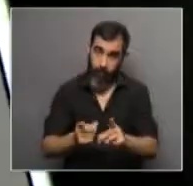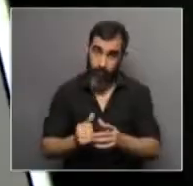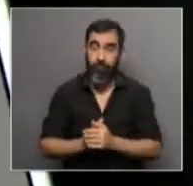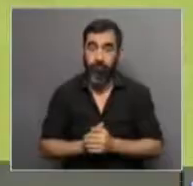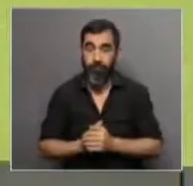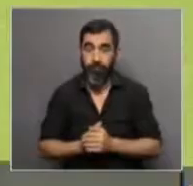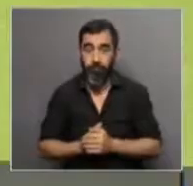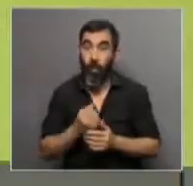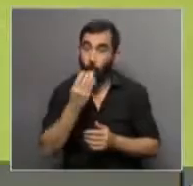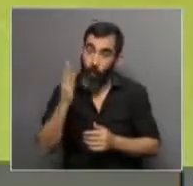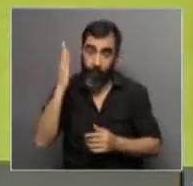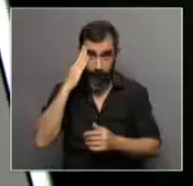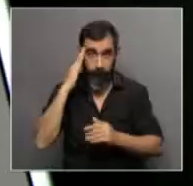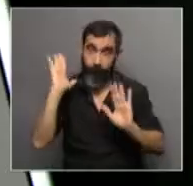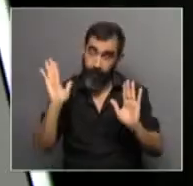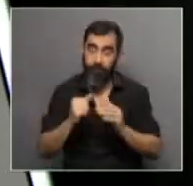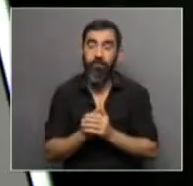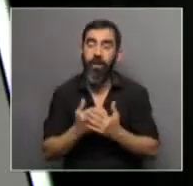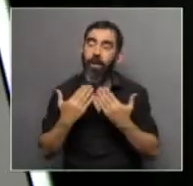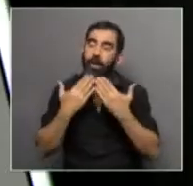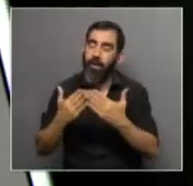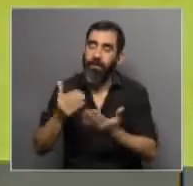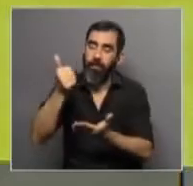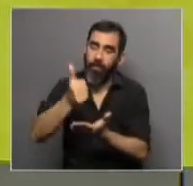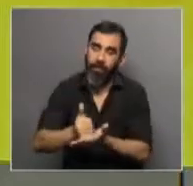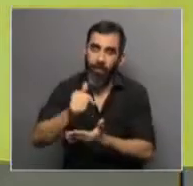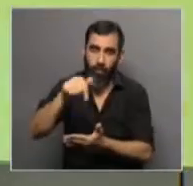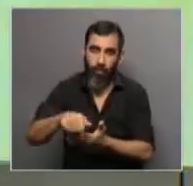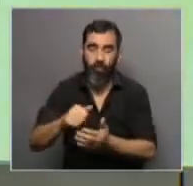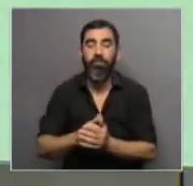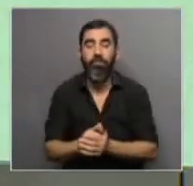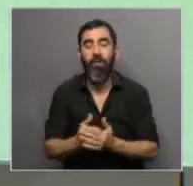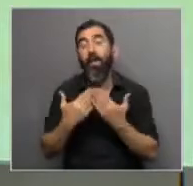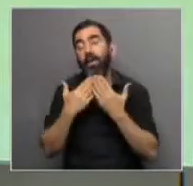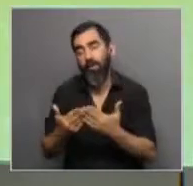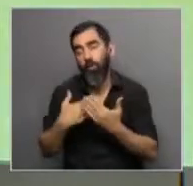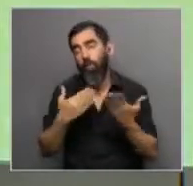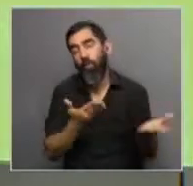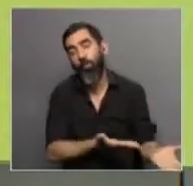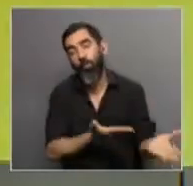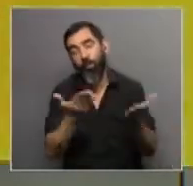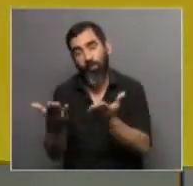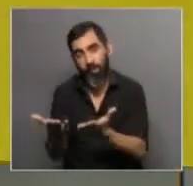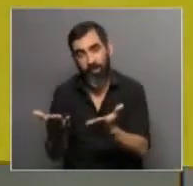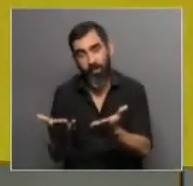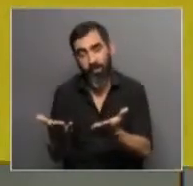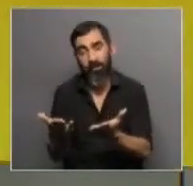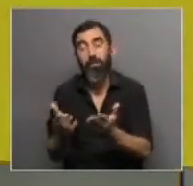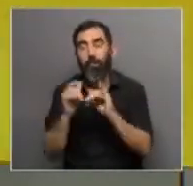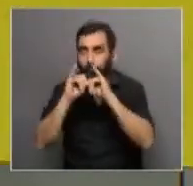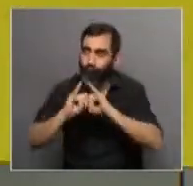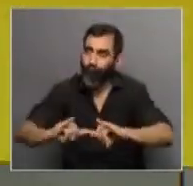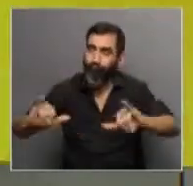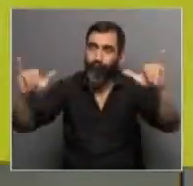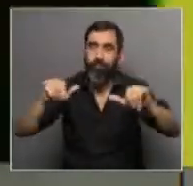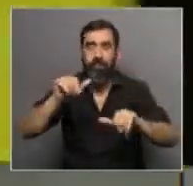saberlo. Sí. Doctora Sonia Baudrandi, muchas gracias por acompañarnos esta noche. Muchas gracias a ustedes por permitir